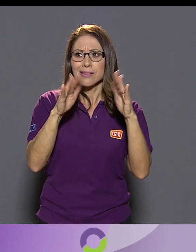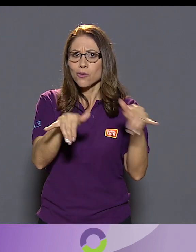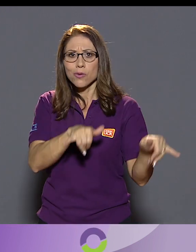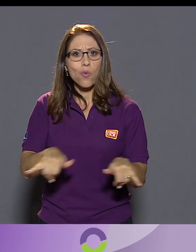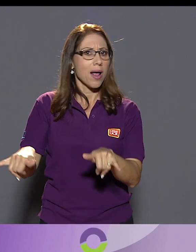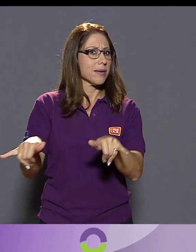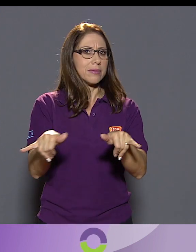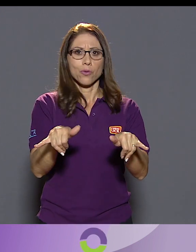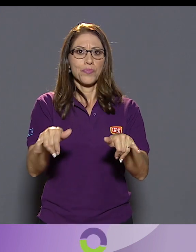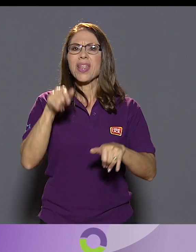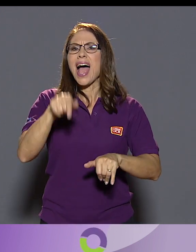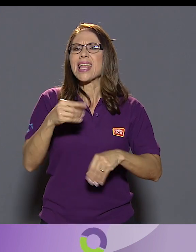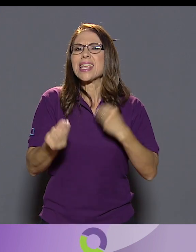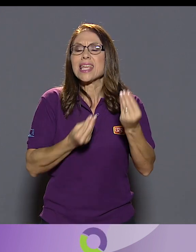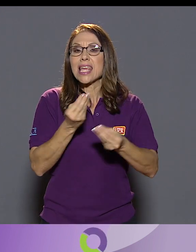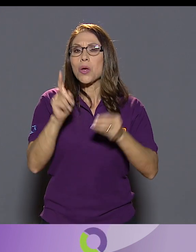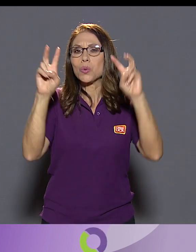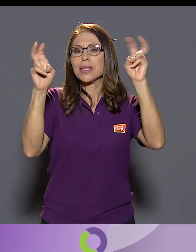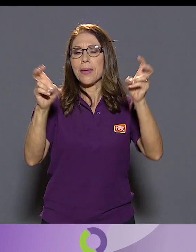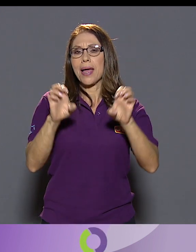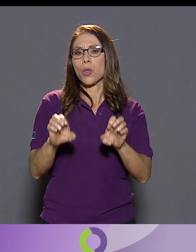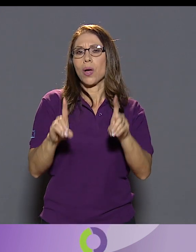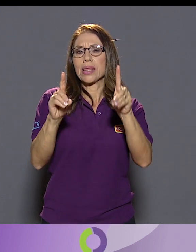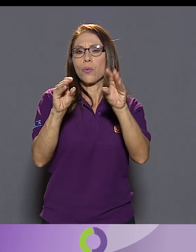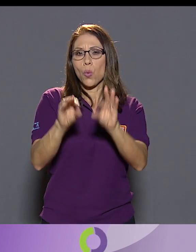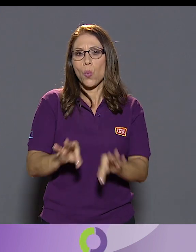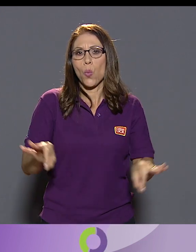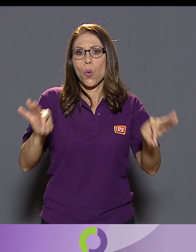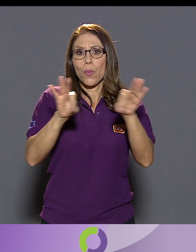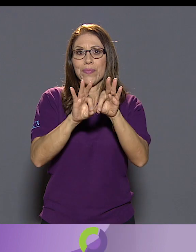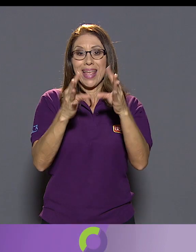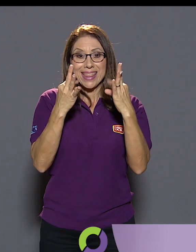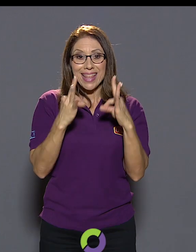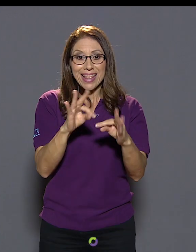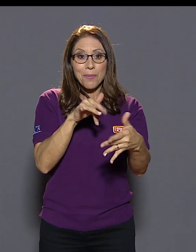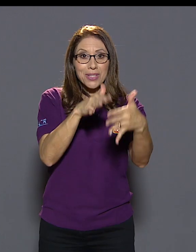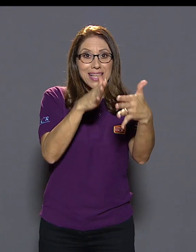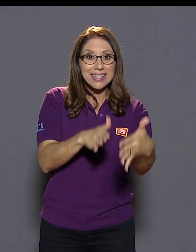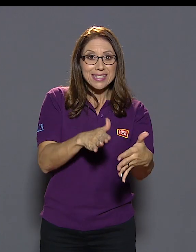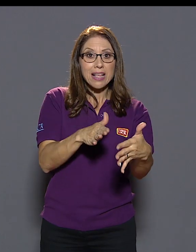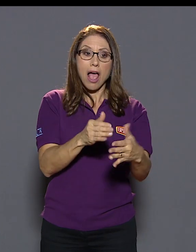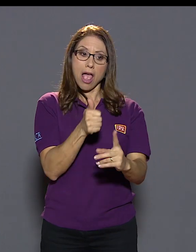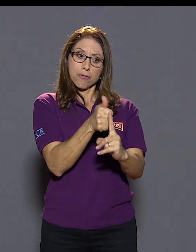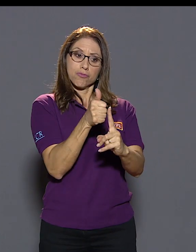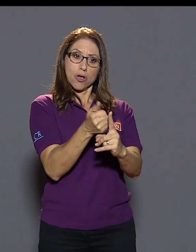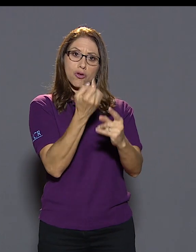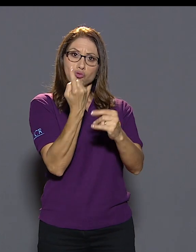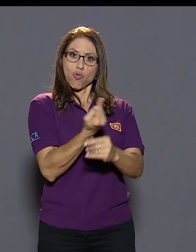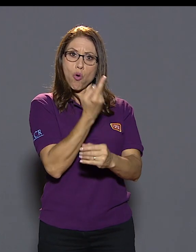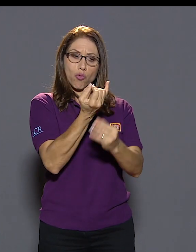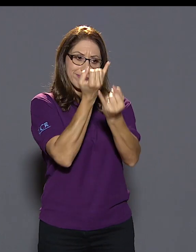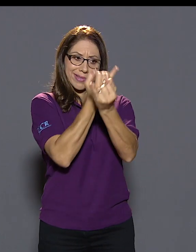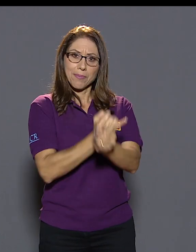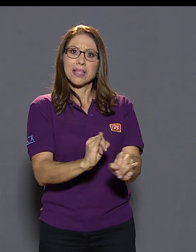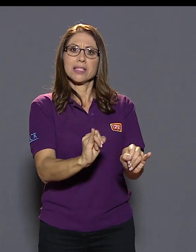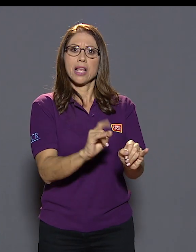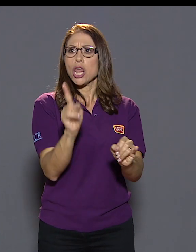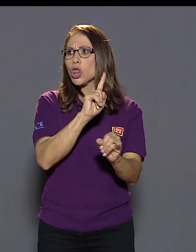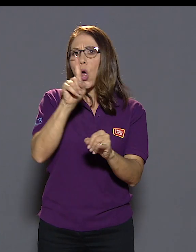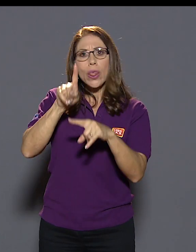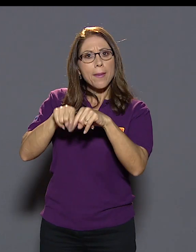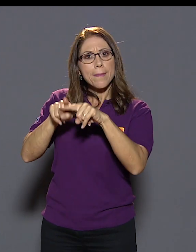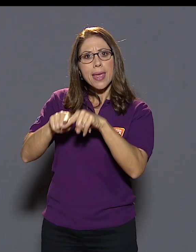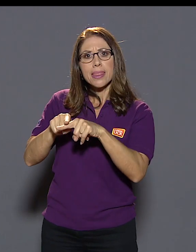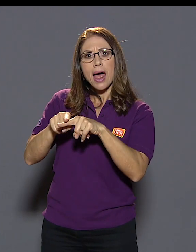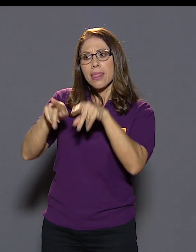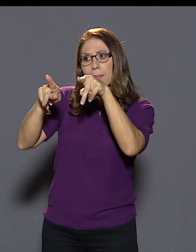aspectos más importantes que tenemos acá es la parte educativa. Tratamos de que el paciente se independice de la higiene bucodental de sus cuidadores o de sus padres, y